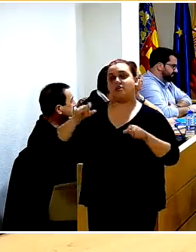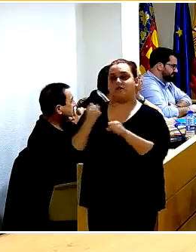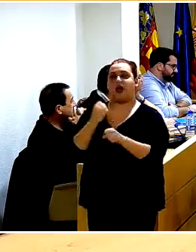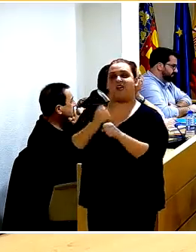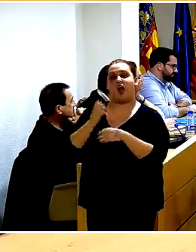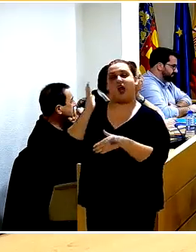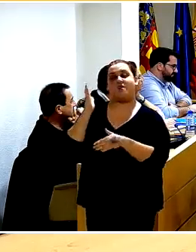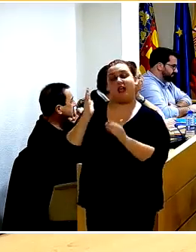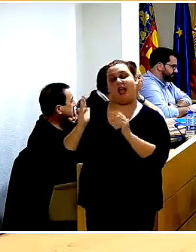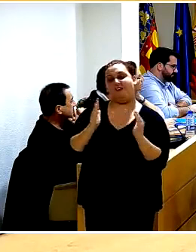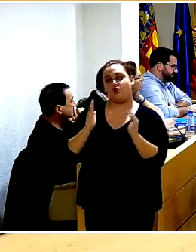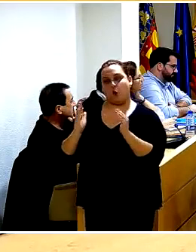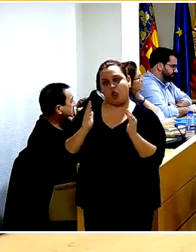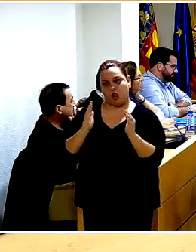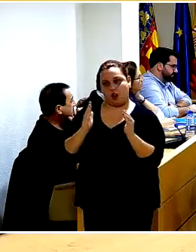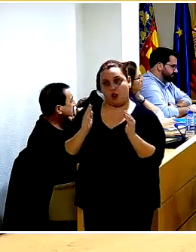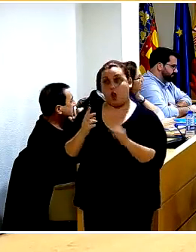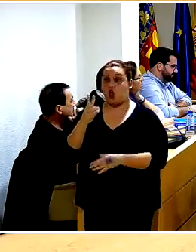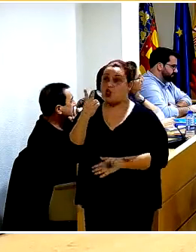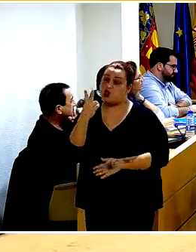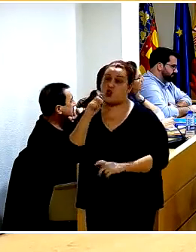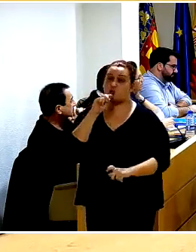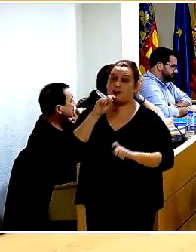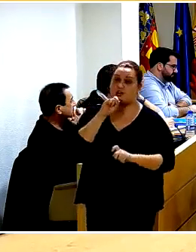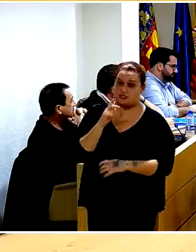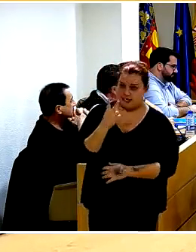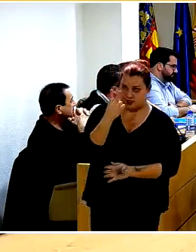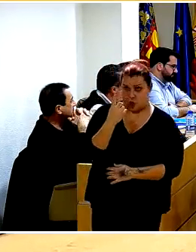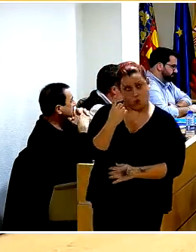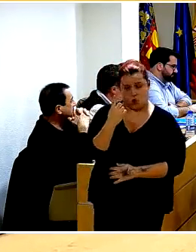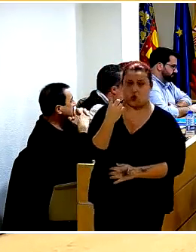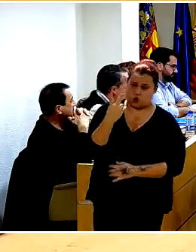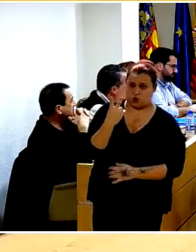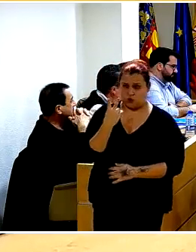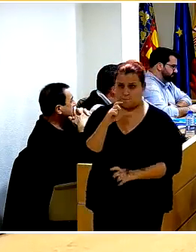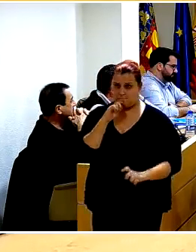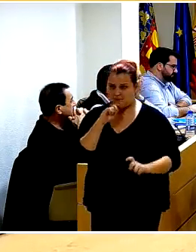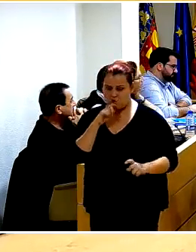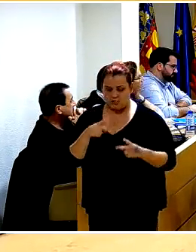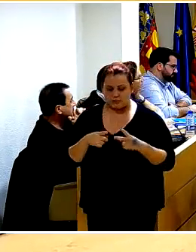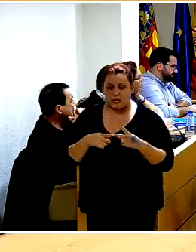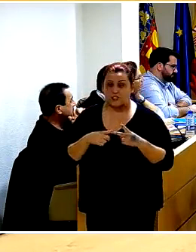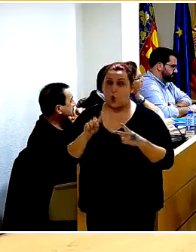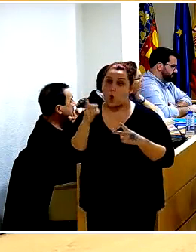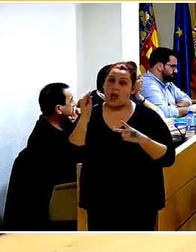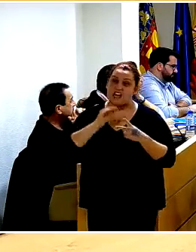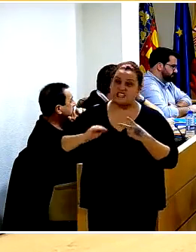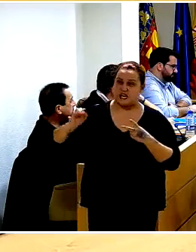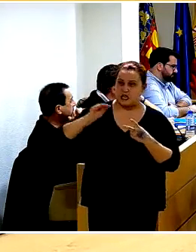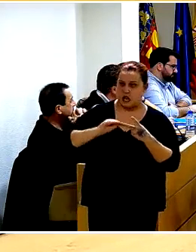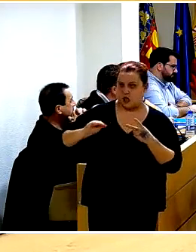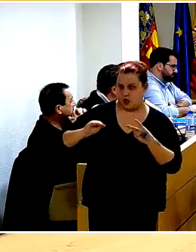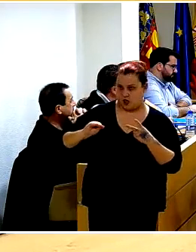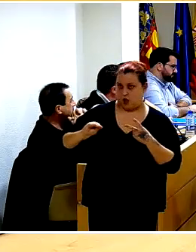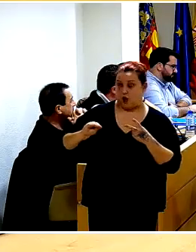se conforma con dos periodistas, no uno, dos, y una secretaria de la